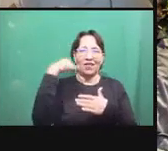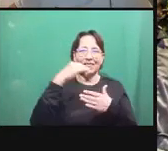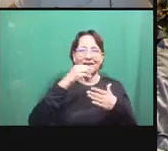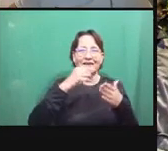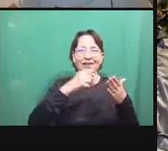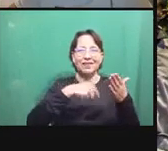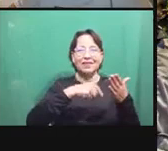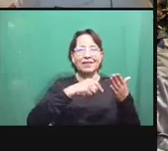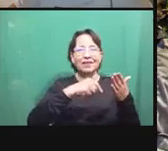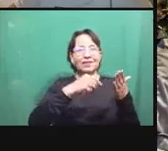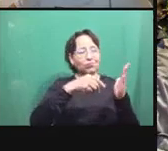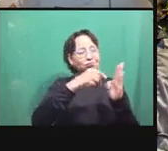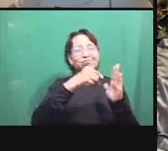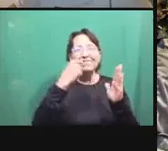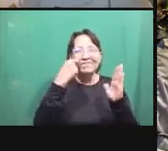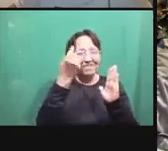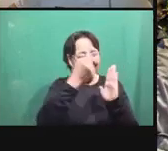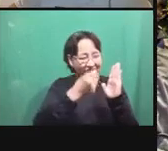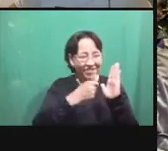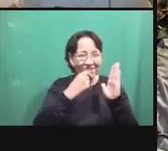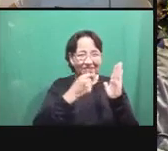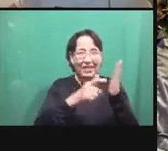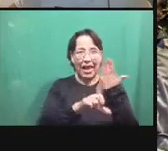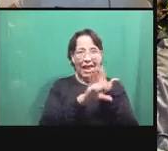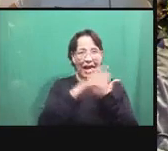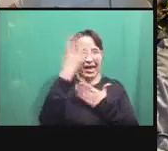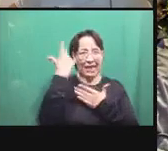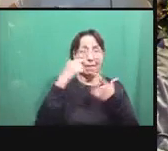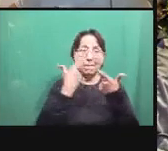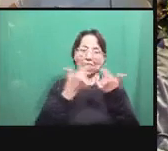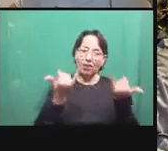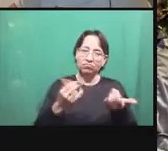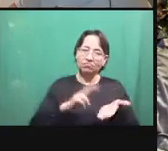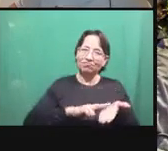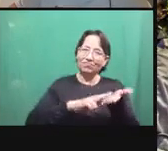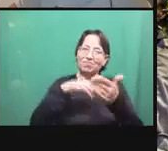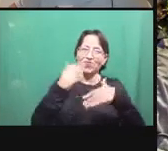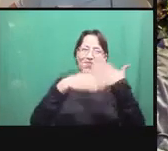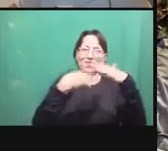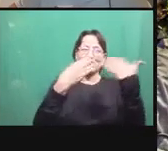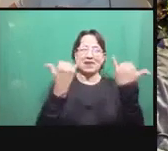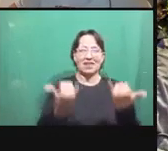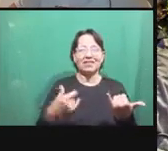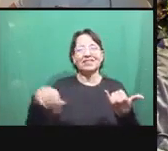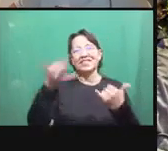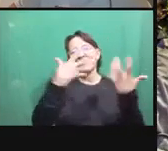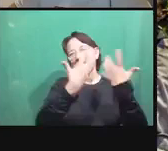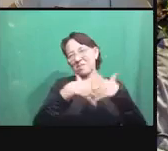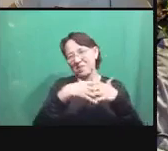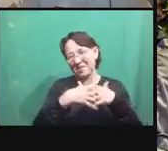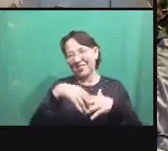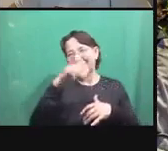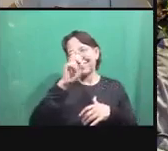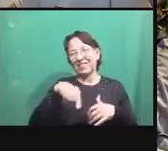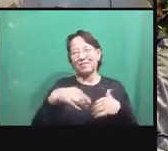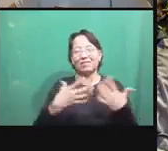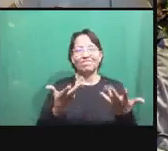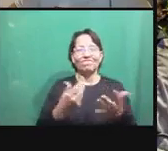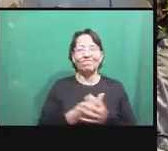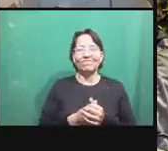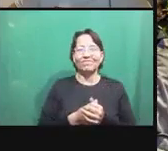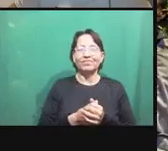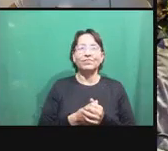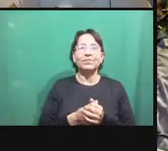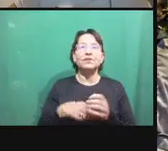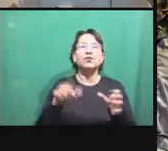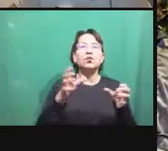y hemos podido reivindicar este espacio, no solamente para la comunidad de ahí, y para los empresarios, sino también para el gremio